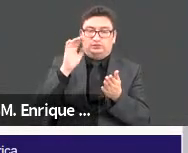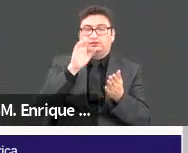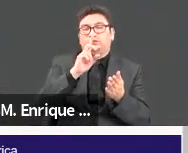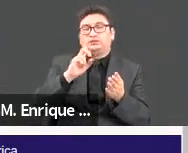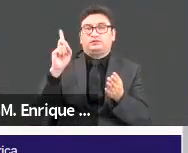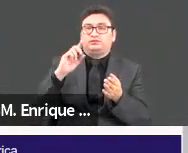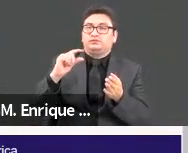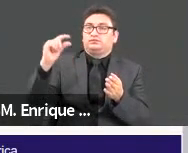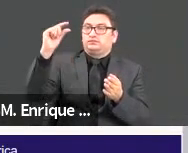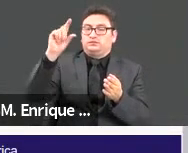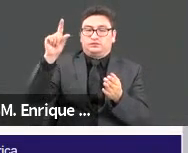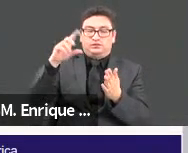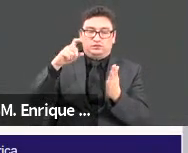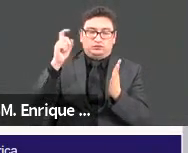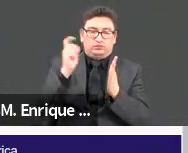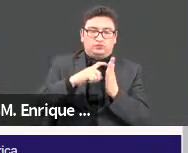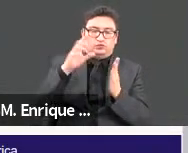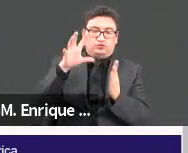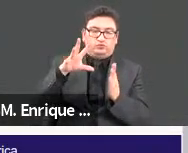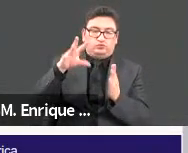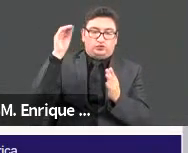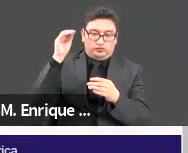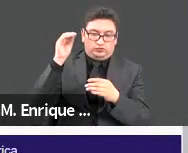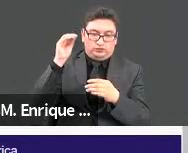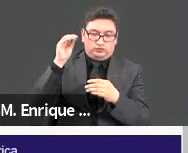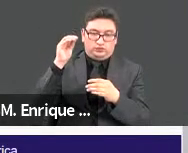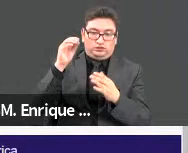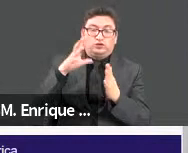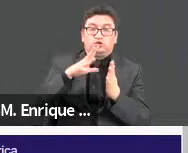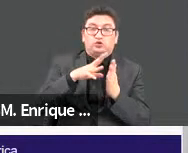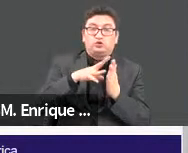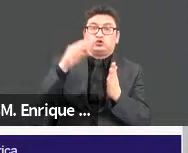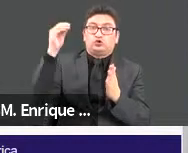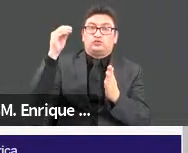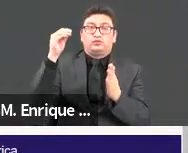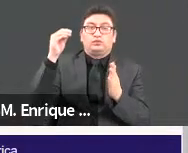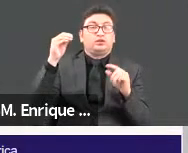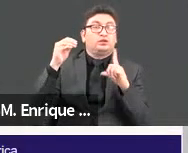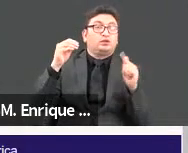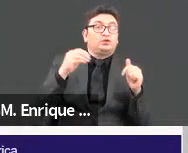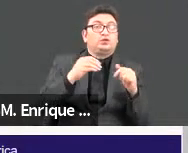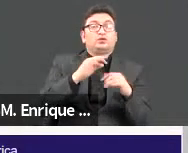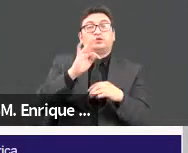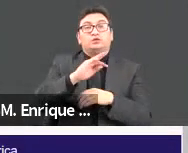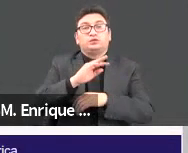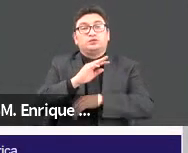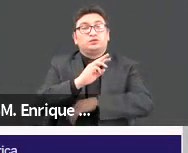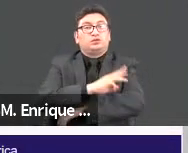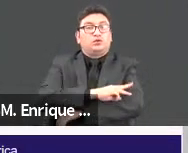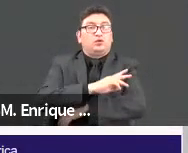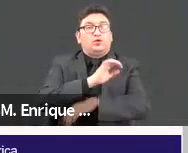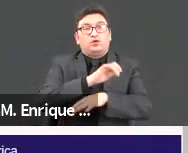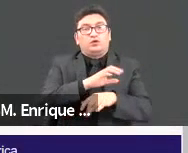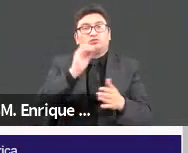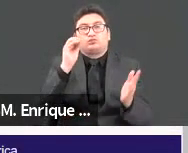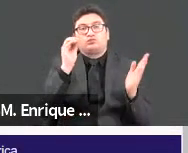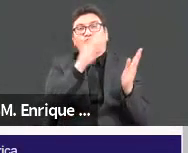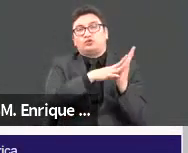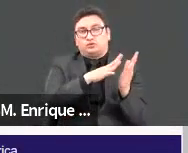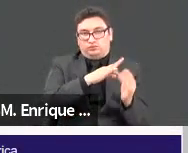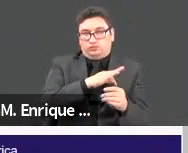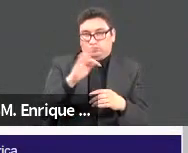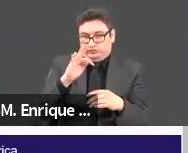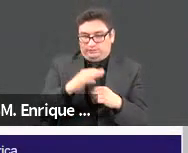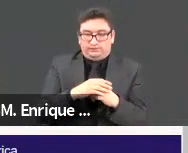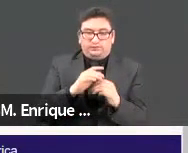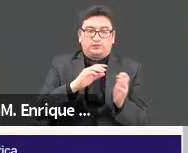la pantalla y a continuación copiar y pegar en un documento, un procesador de texto que tengamos abierto en ese momento. Y por